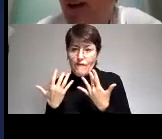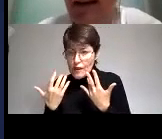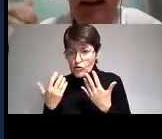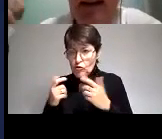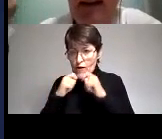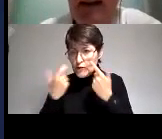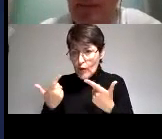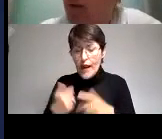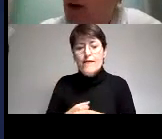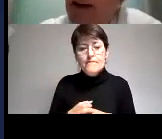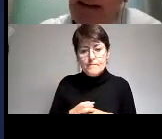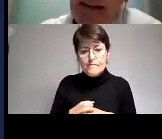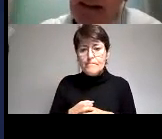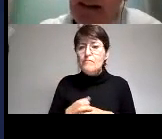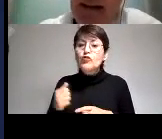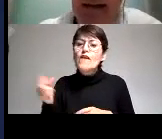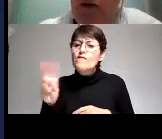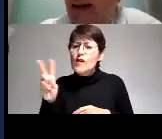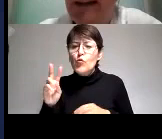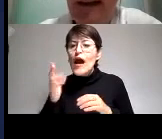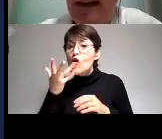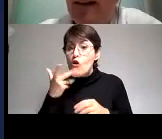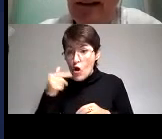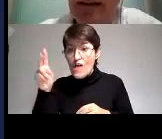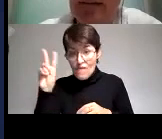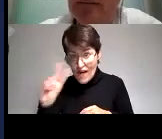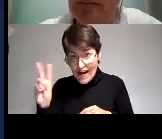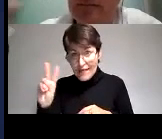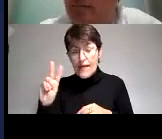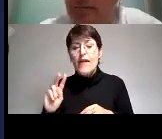poder ser, verdura verde, hortalizas,